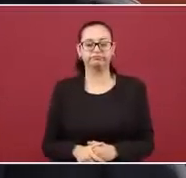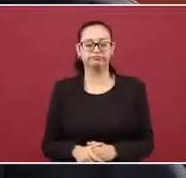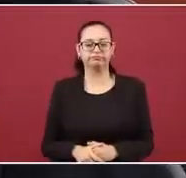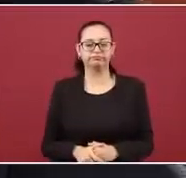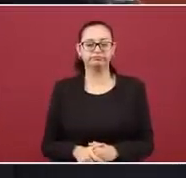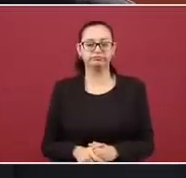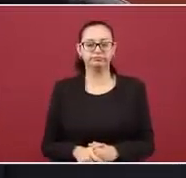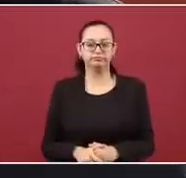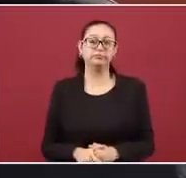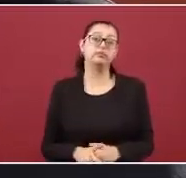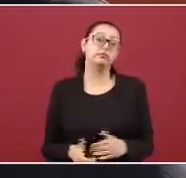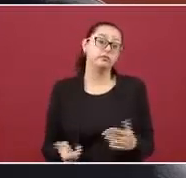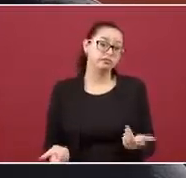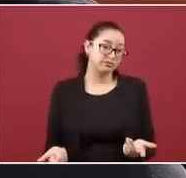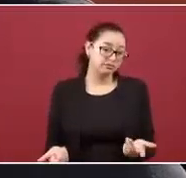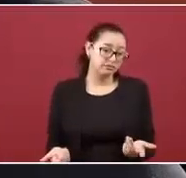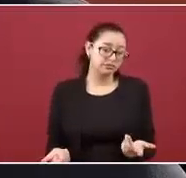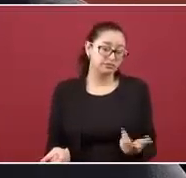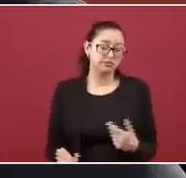Entonces,